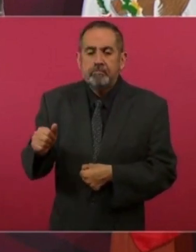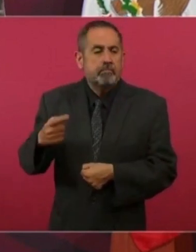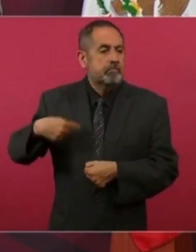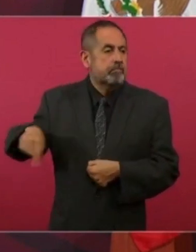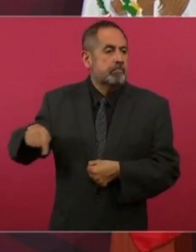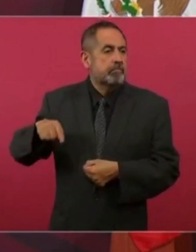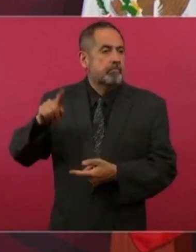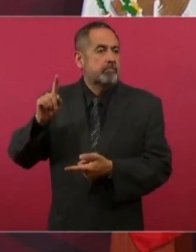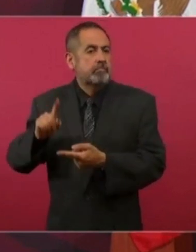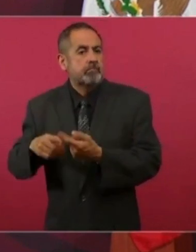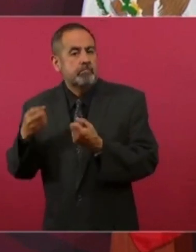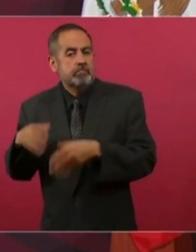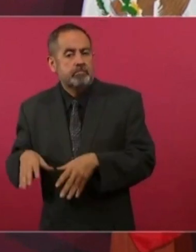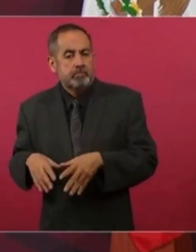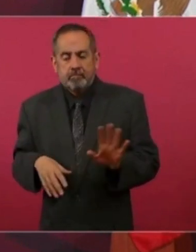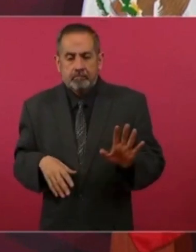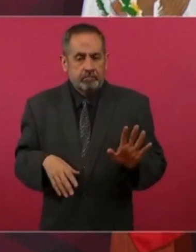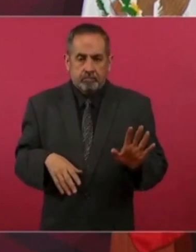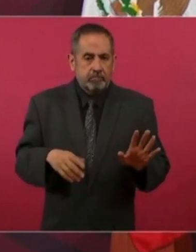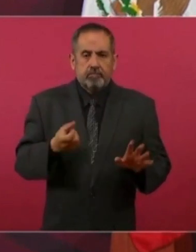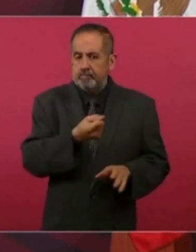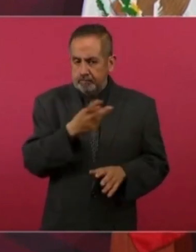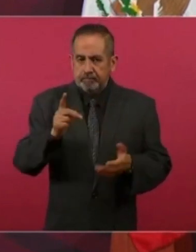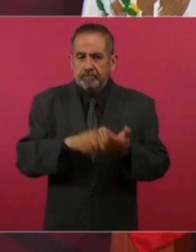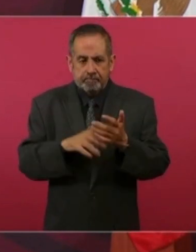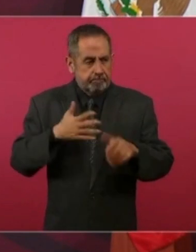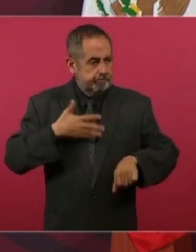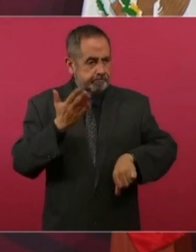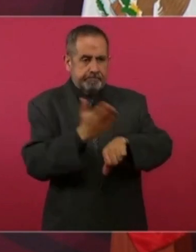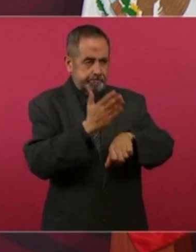han sido sancionados por evasión fiscal,